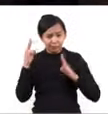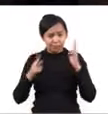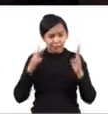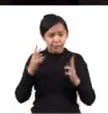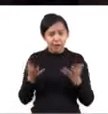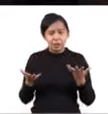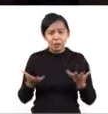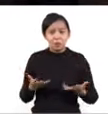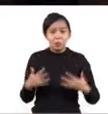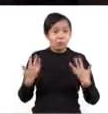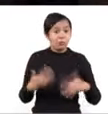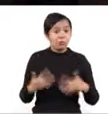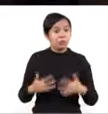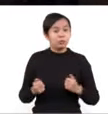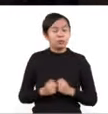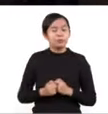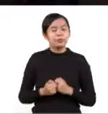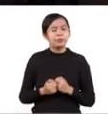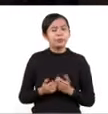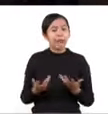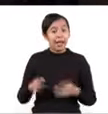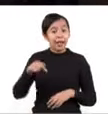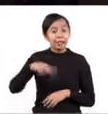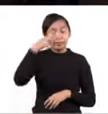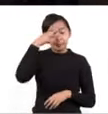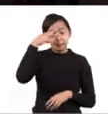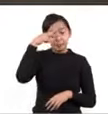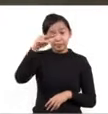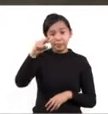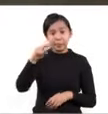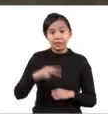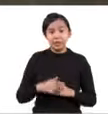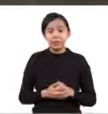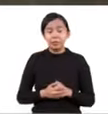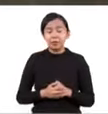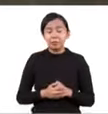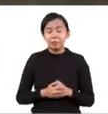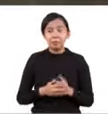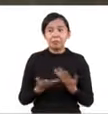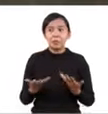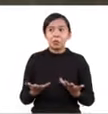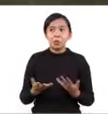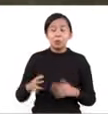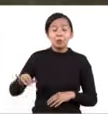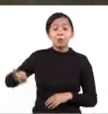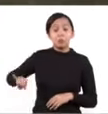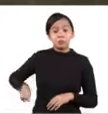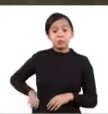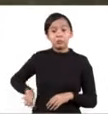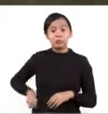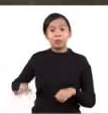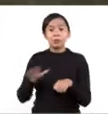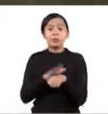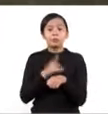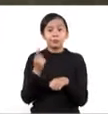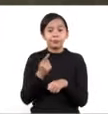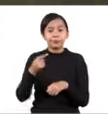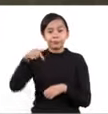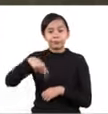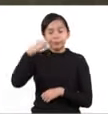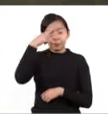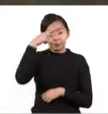cuanto a lo que se refiere a México para Humboldt y lo interesante que siempre ha sido México para